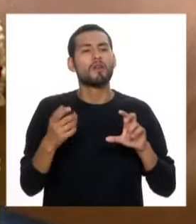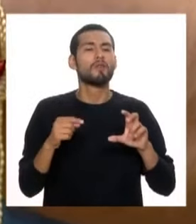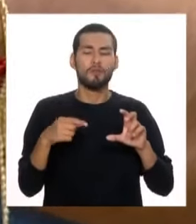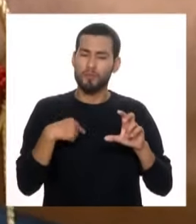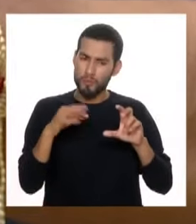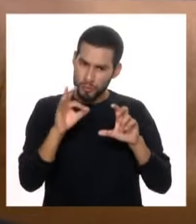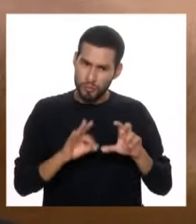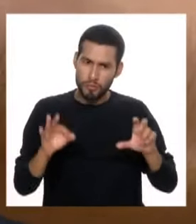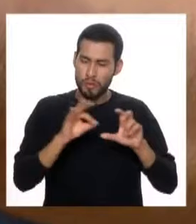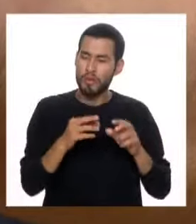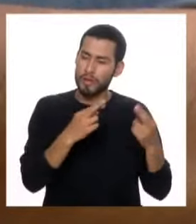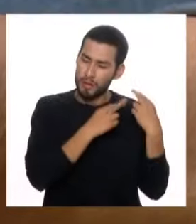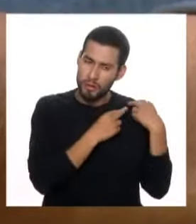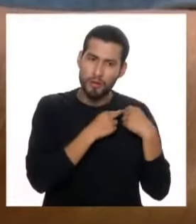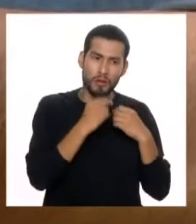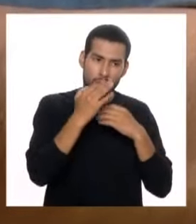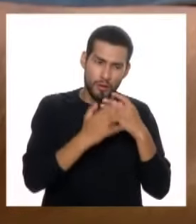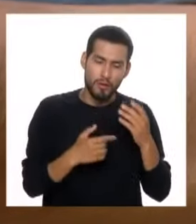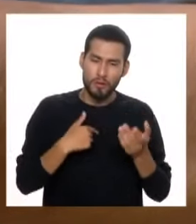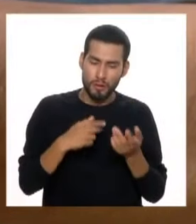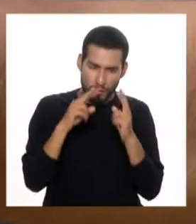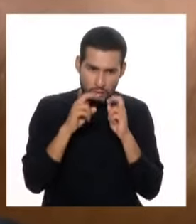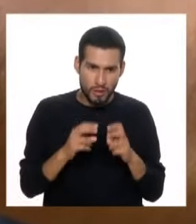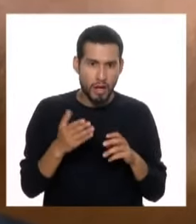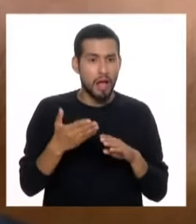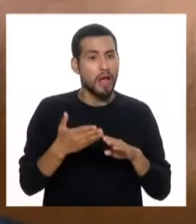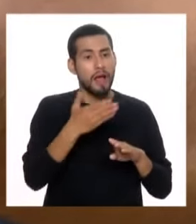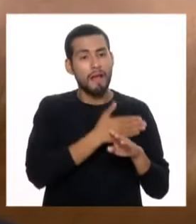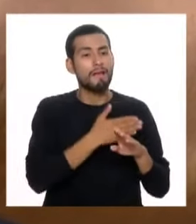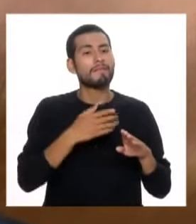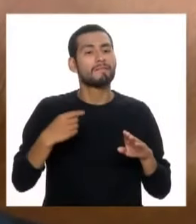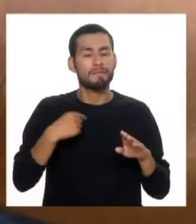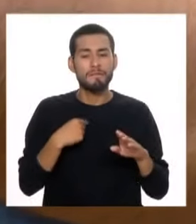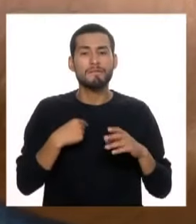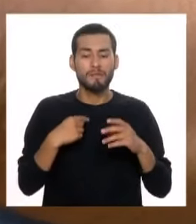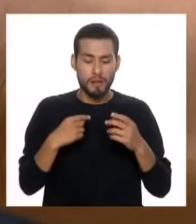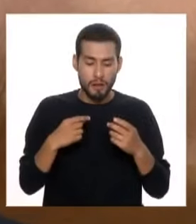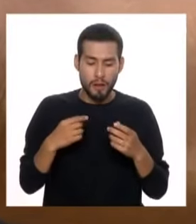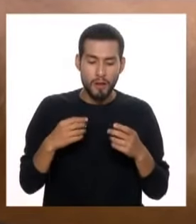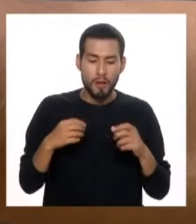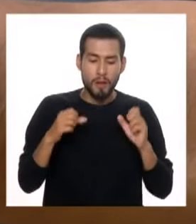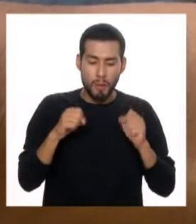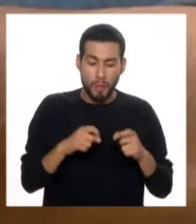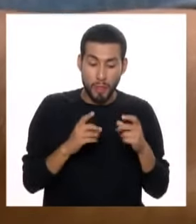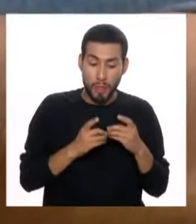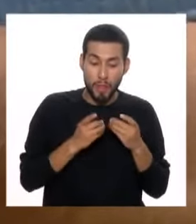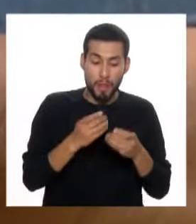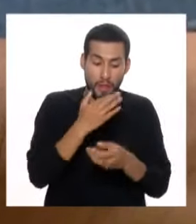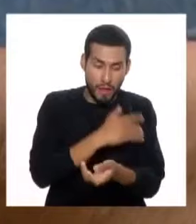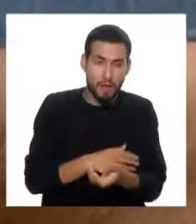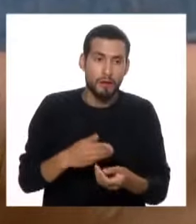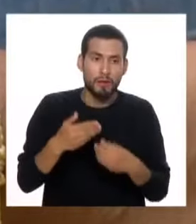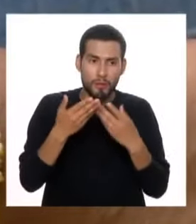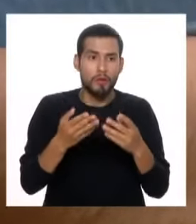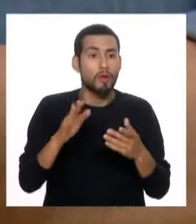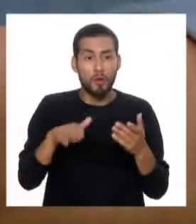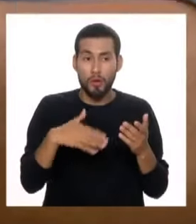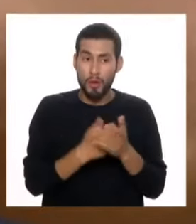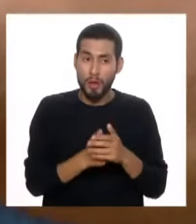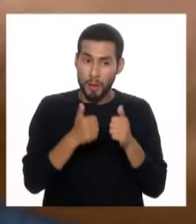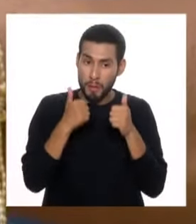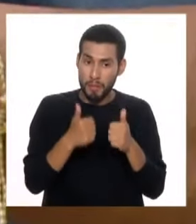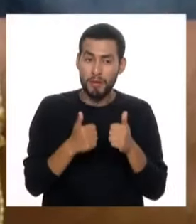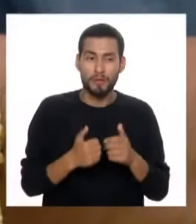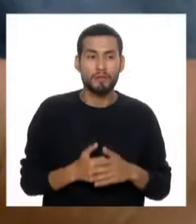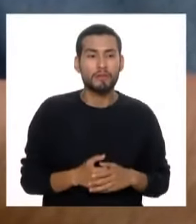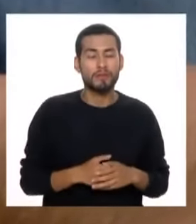ser responsables, hacerse un chequeo también antes de hacer la donación para saber y quedar claro que todo está bien.